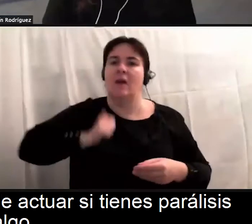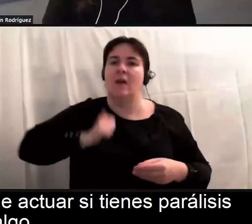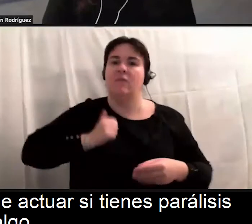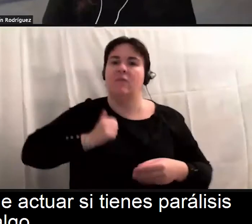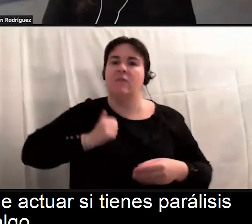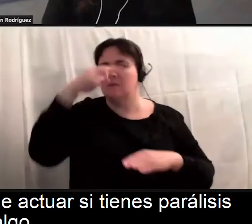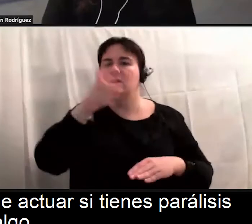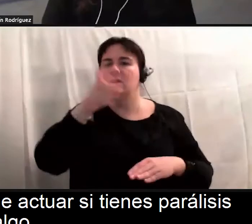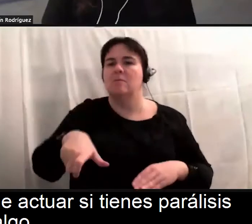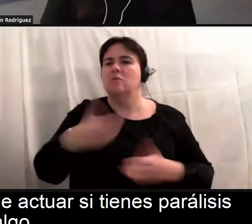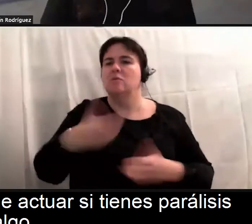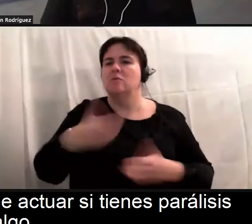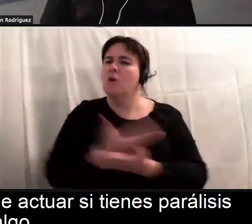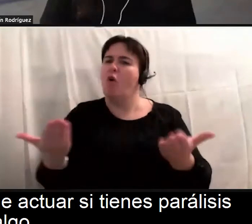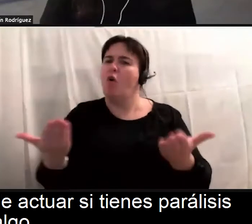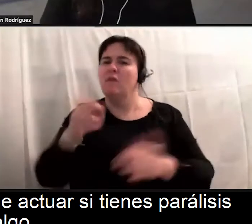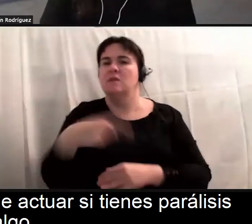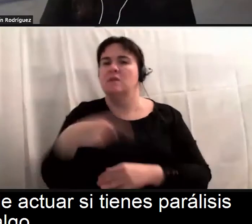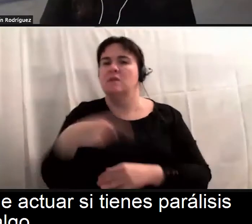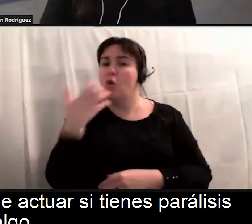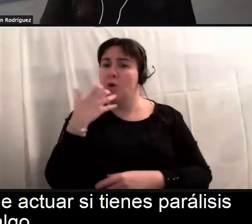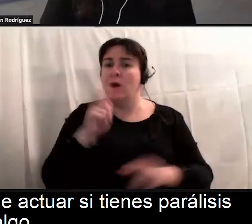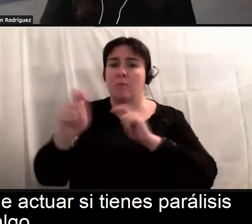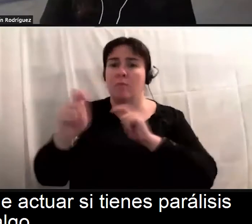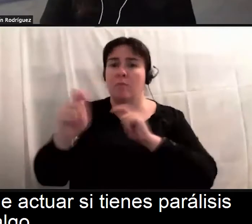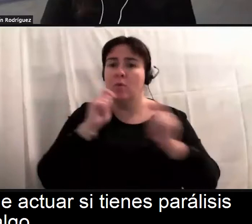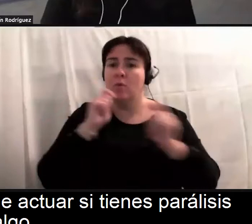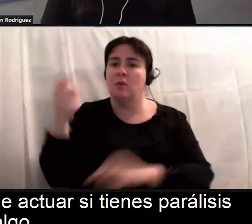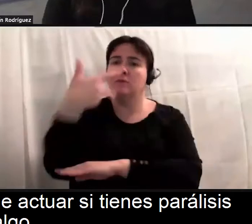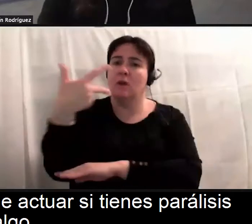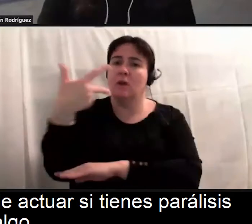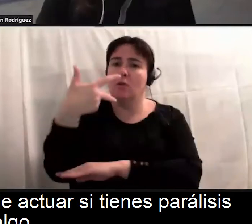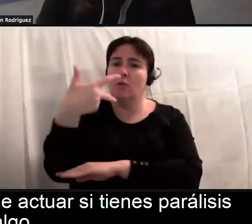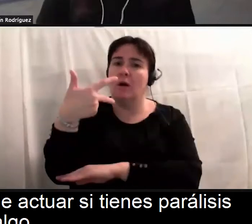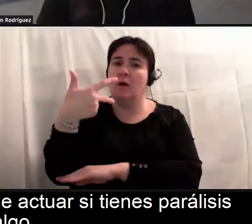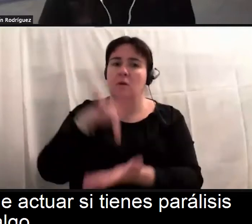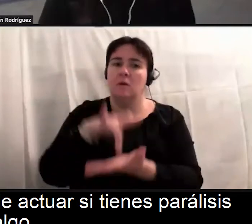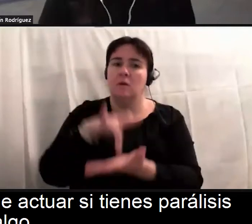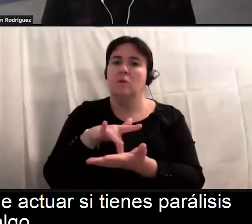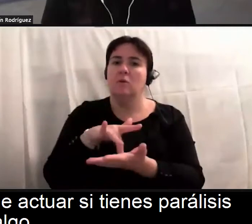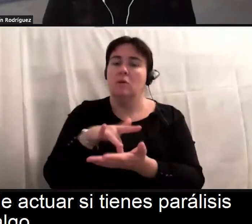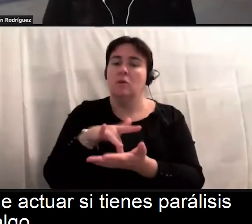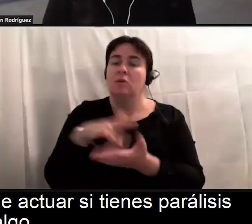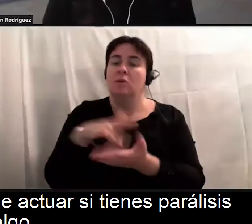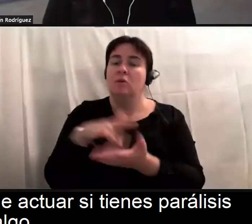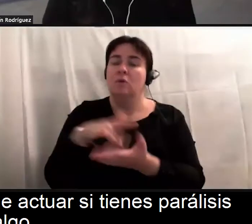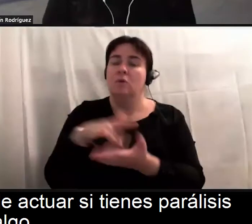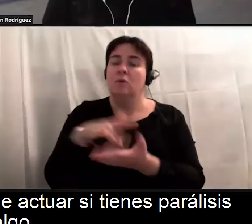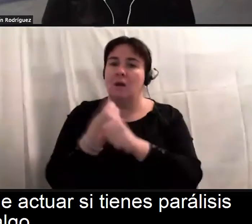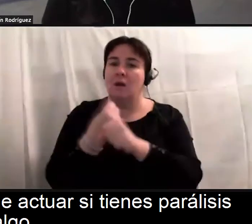cámara cuando aplicas a un trabajo, pero si tienes algún tipo de cara